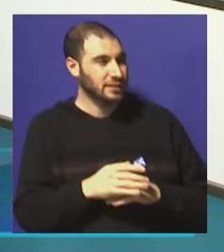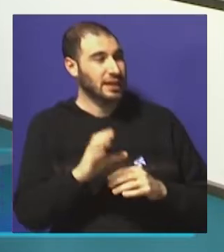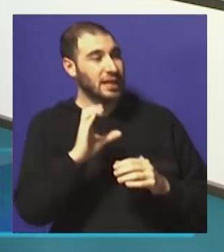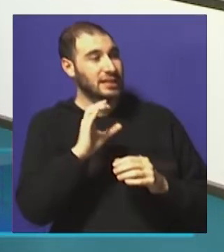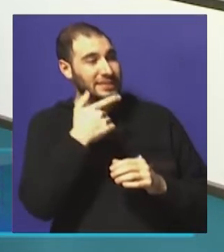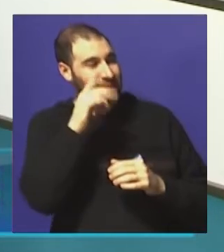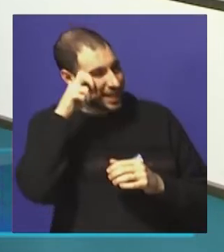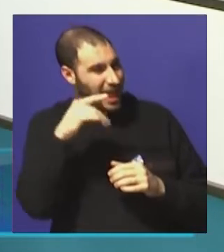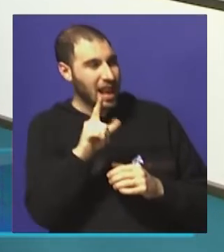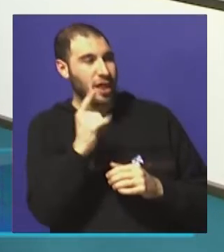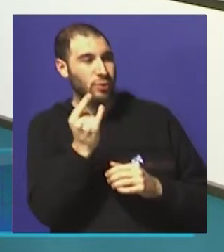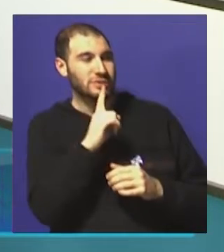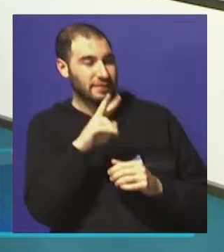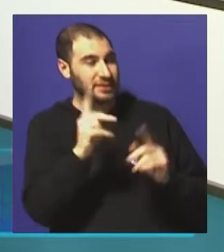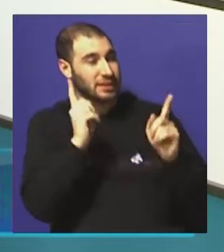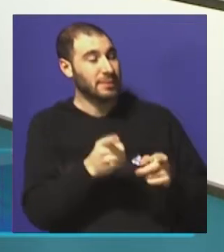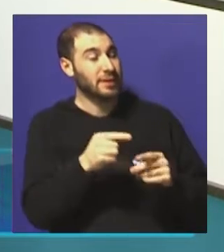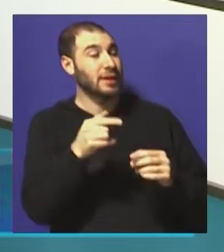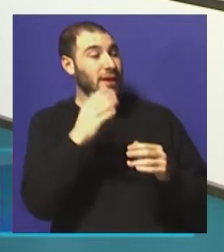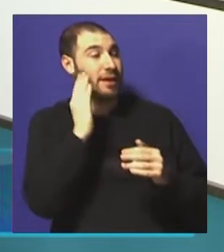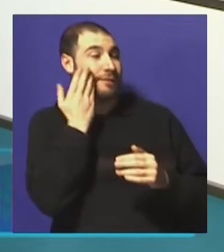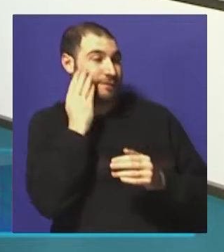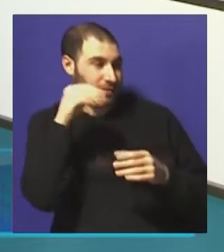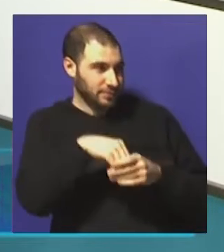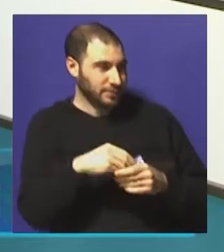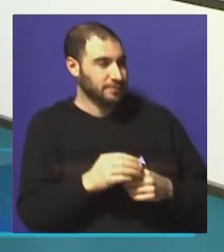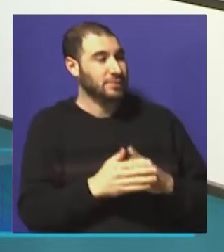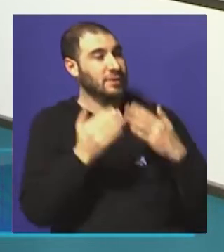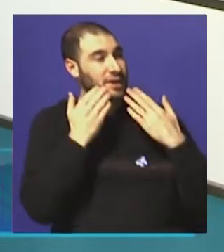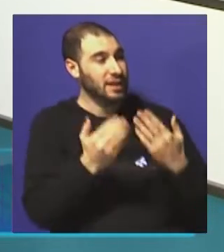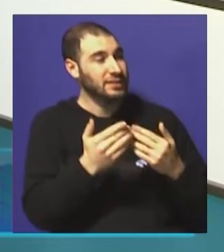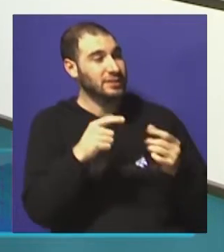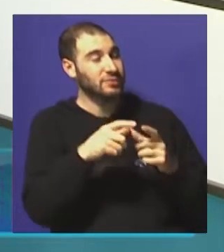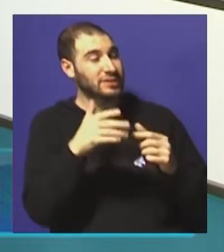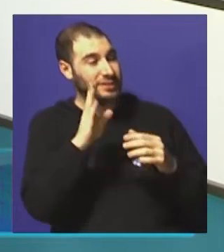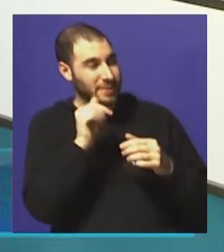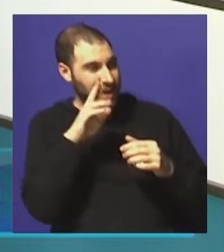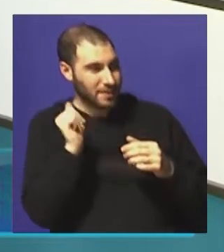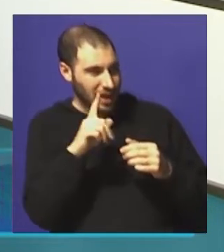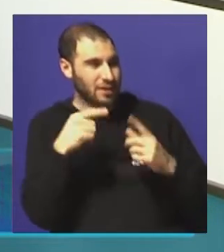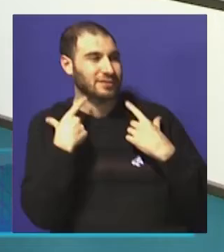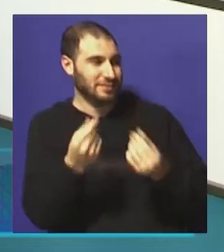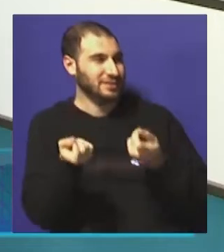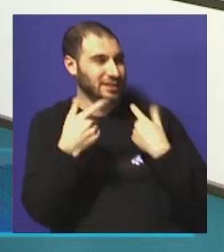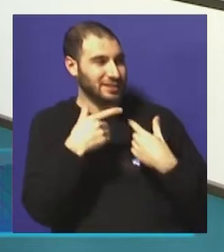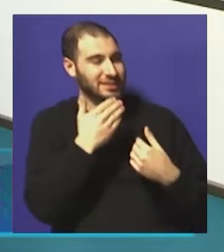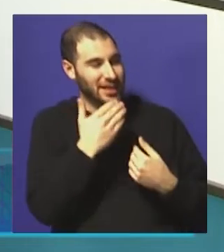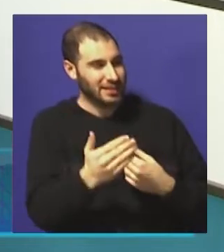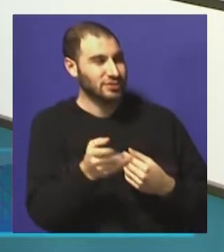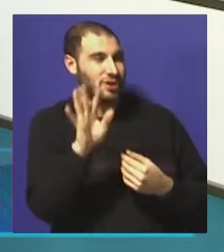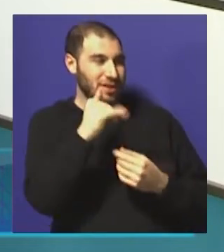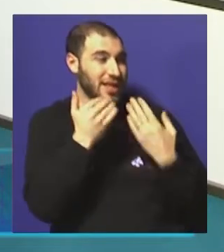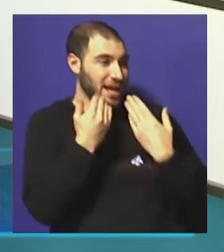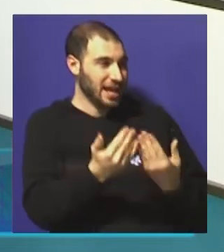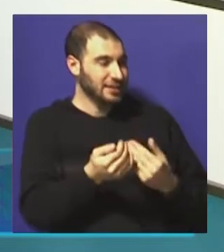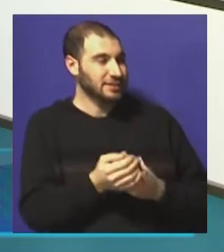Senal UTV en Twitter y la fanpage también de Señalú. Gracias a Santa Bárbara y a Legacy por las camisas, como todos los días le